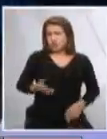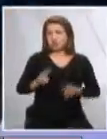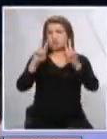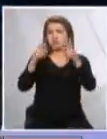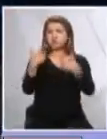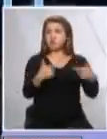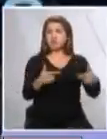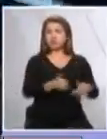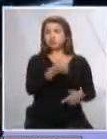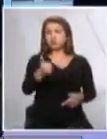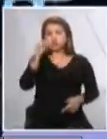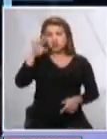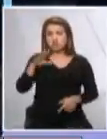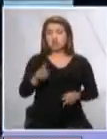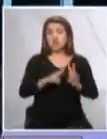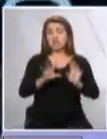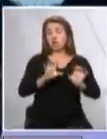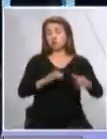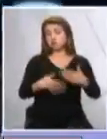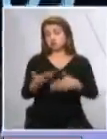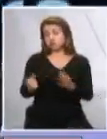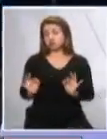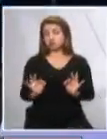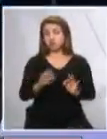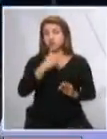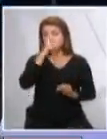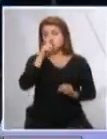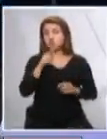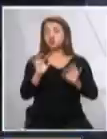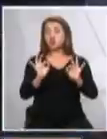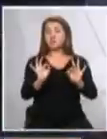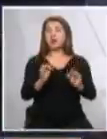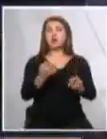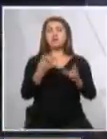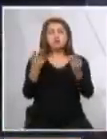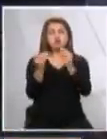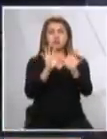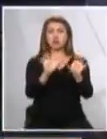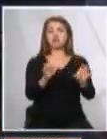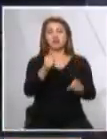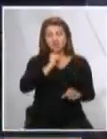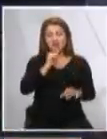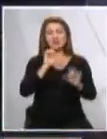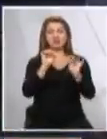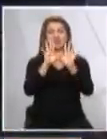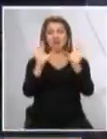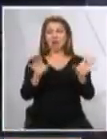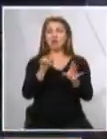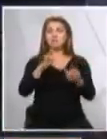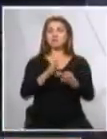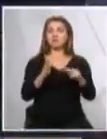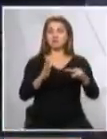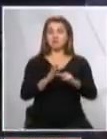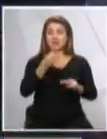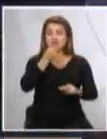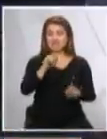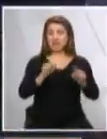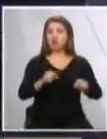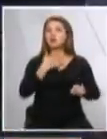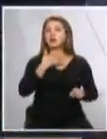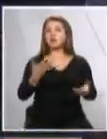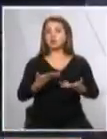política sabíamos que así se hacían las cosas. Claro, lo que pasa es que además hay muchas cosas que todavía no están claras y ahí el problema que plantea Laura es bien relevante